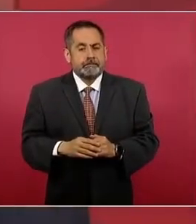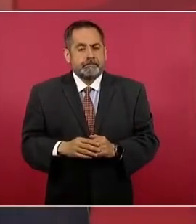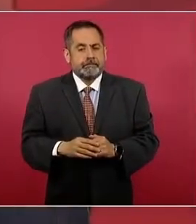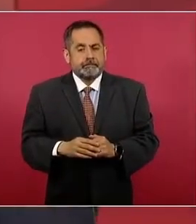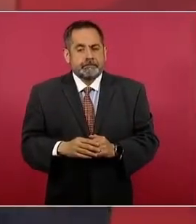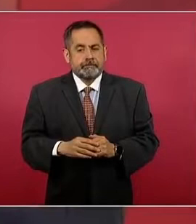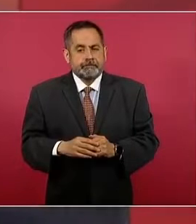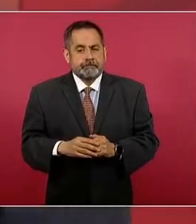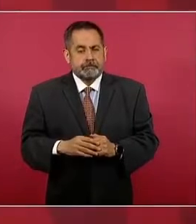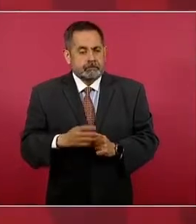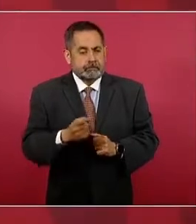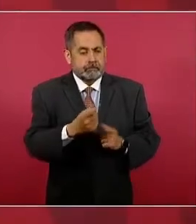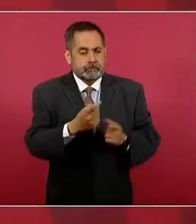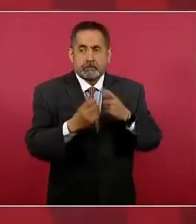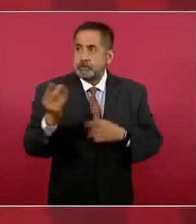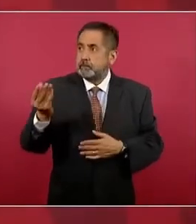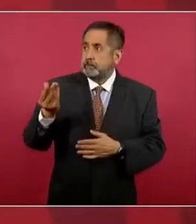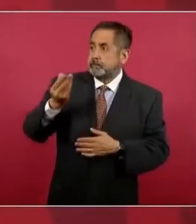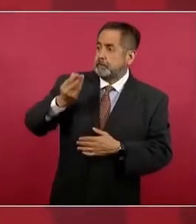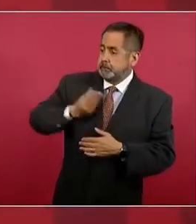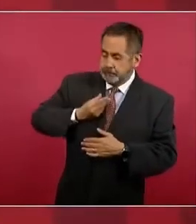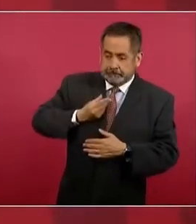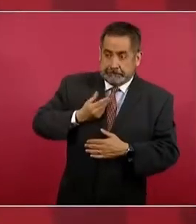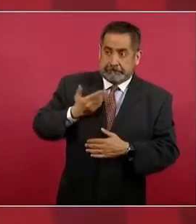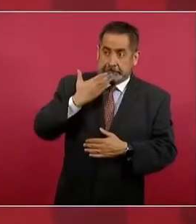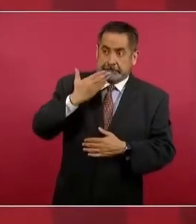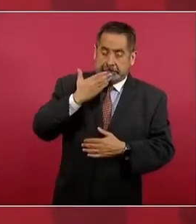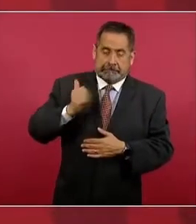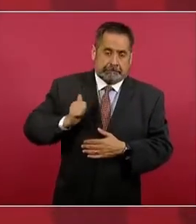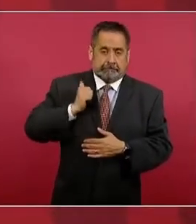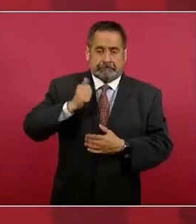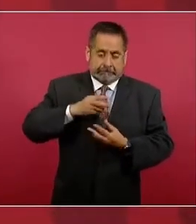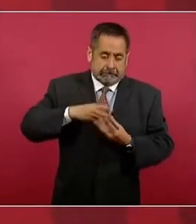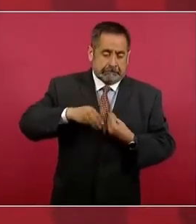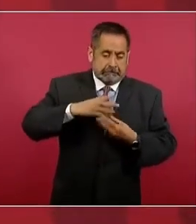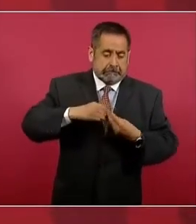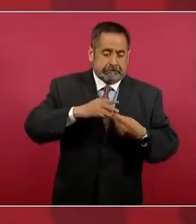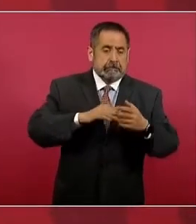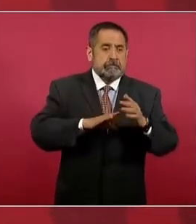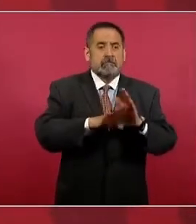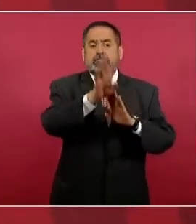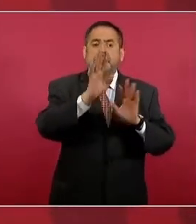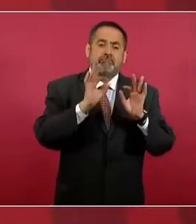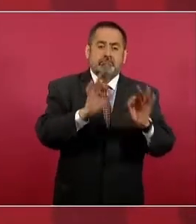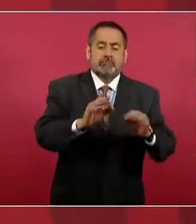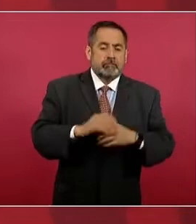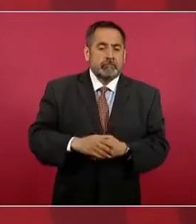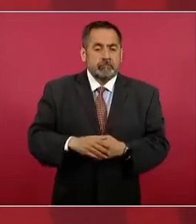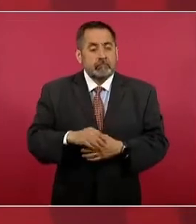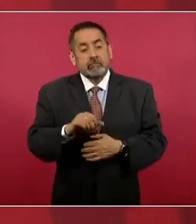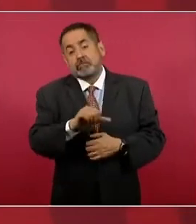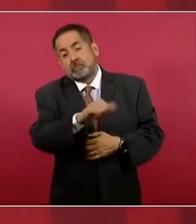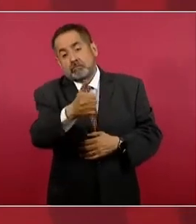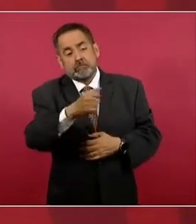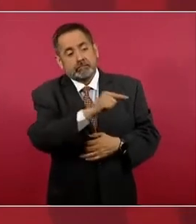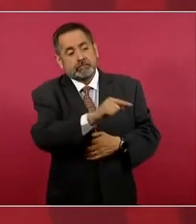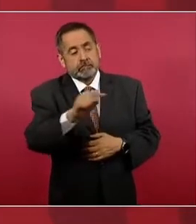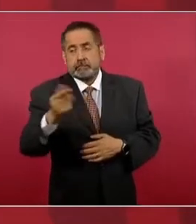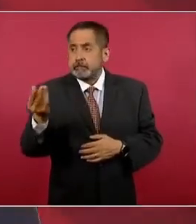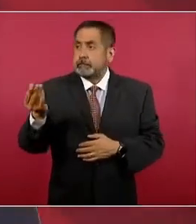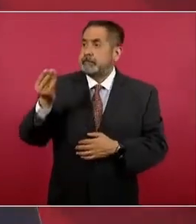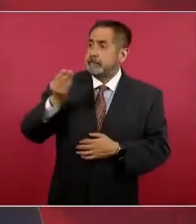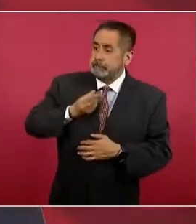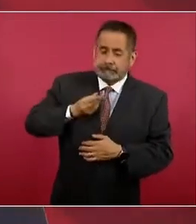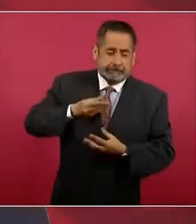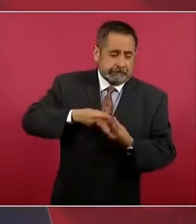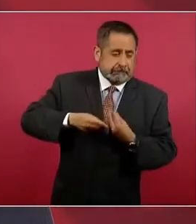pues salieron adelante con ese apoyo, otros no pudieron, fue más